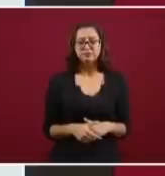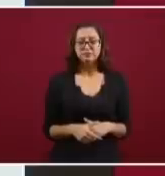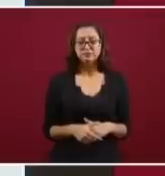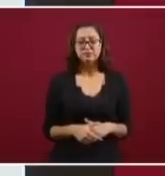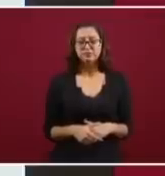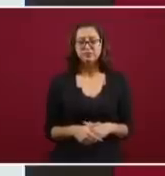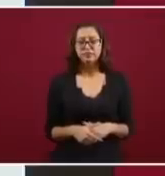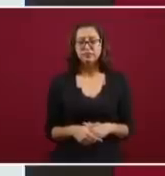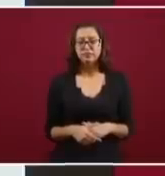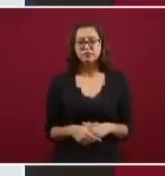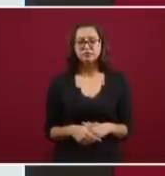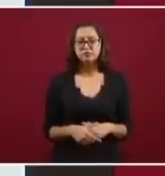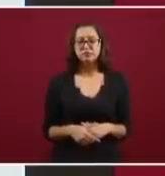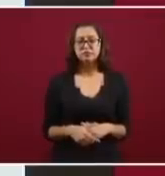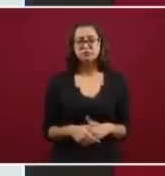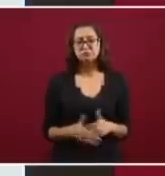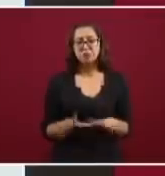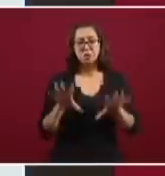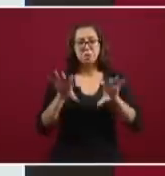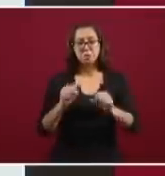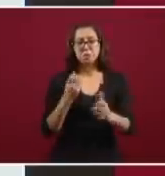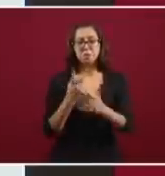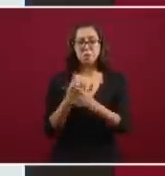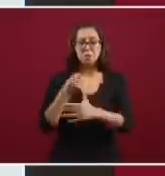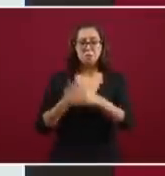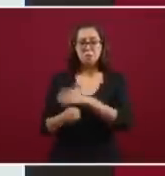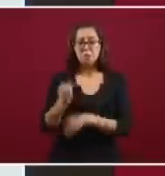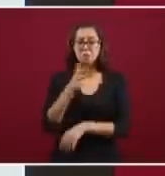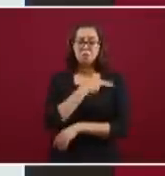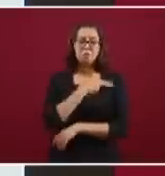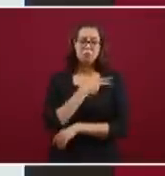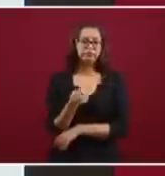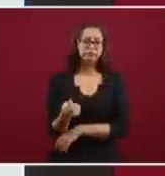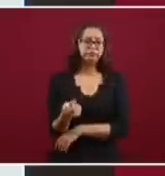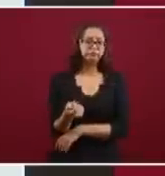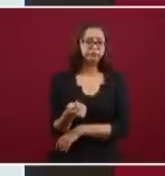los detenidos y que los heridos.